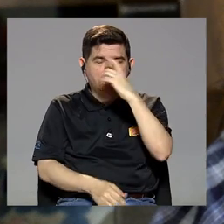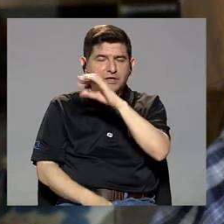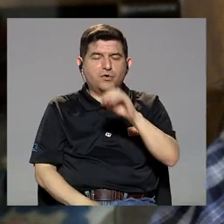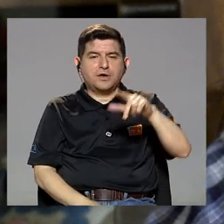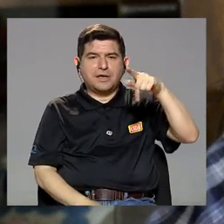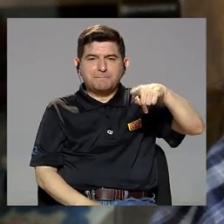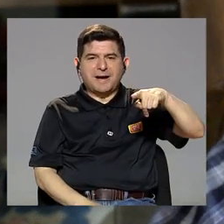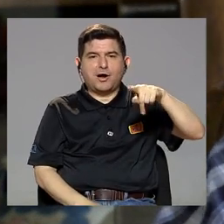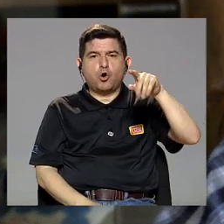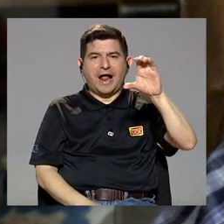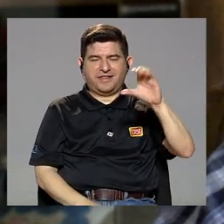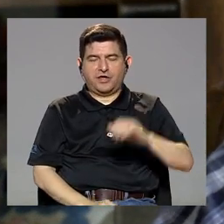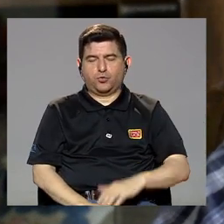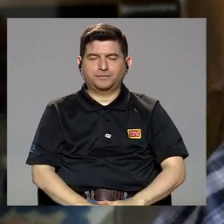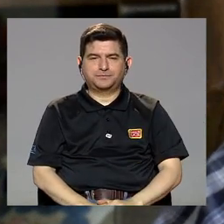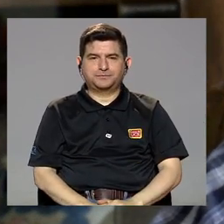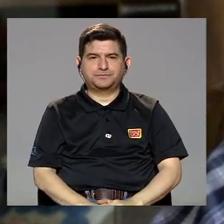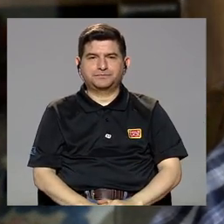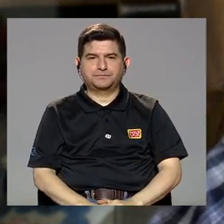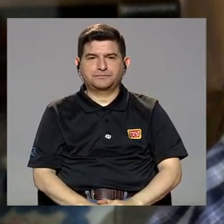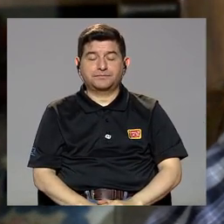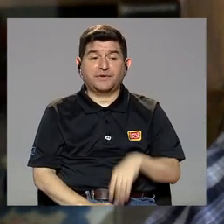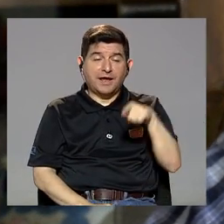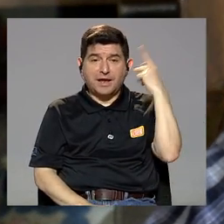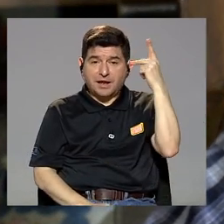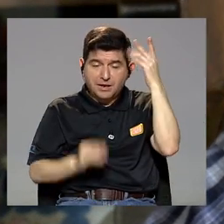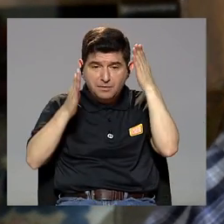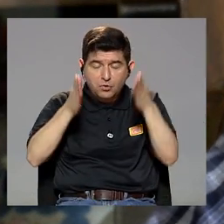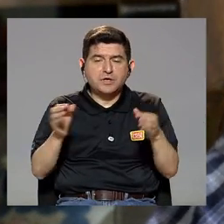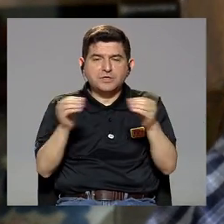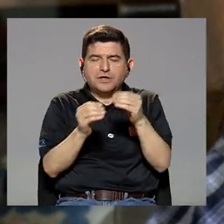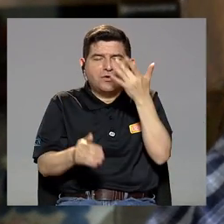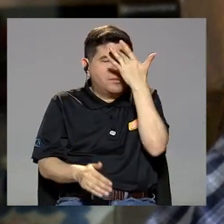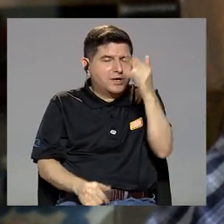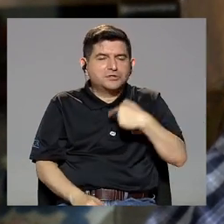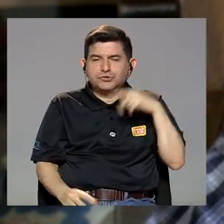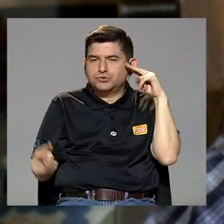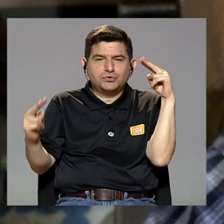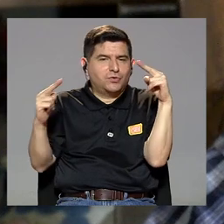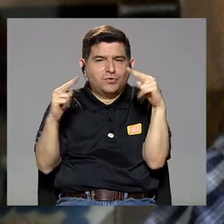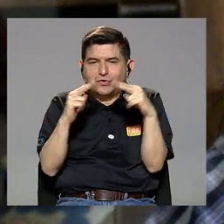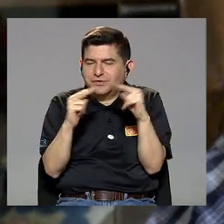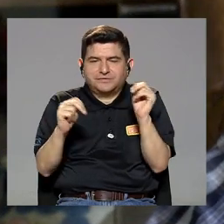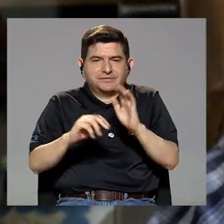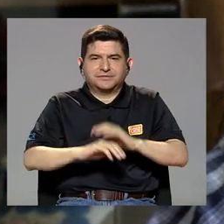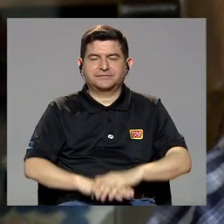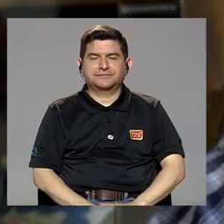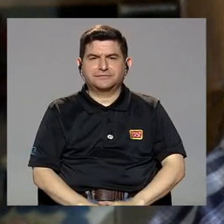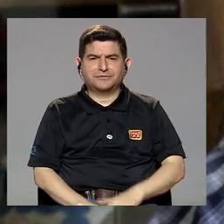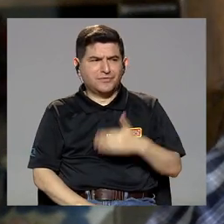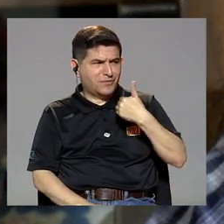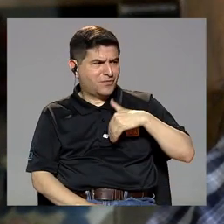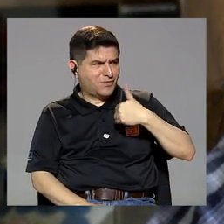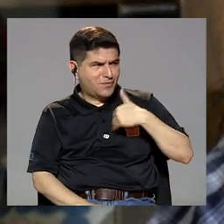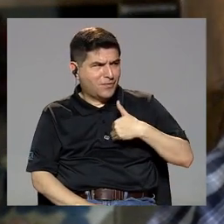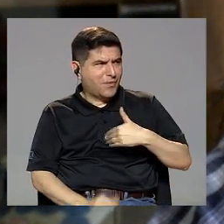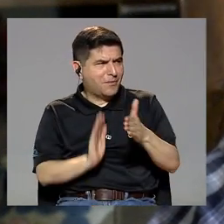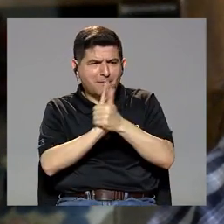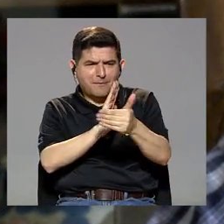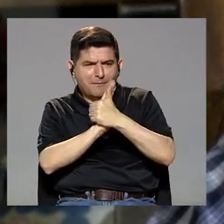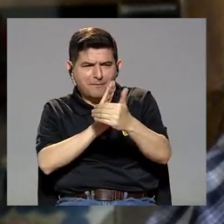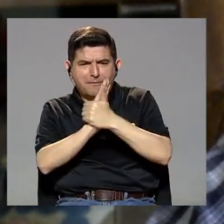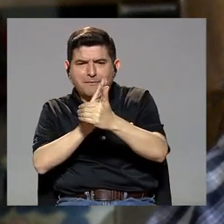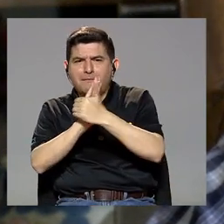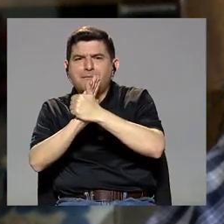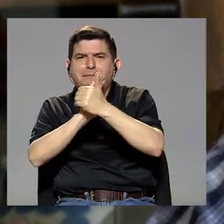paco pues es el político más inteligente que he conocido yo un hombre muy capaz